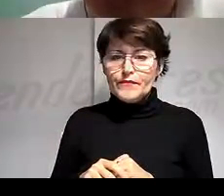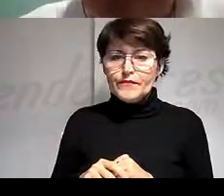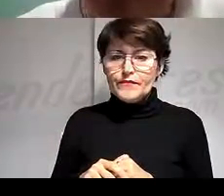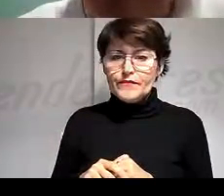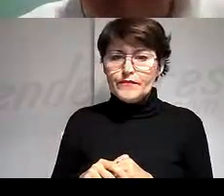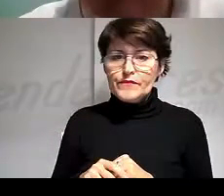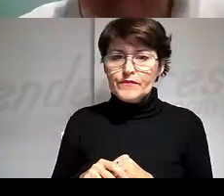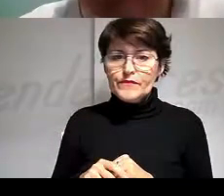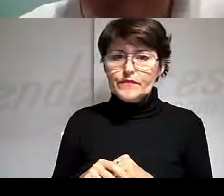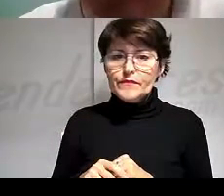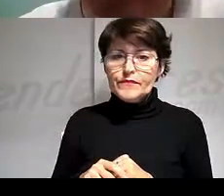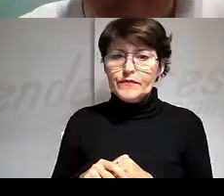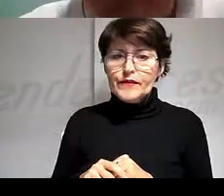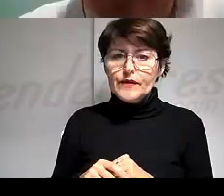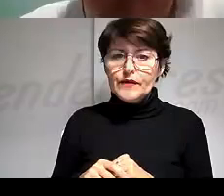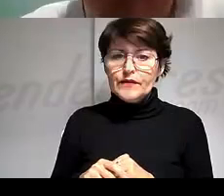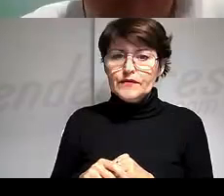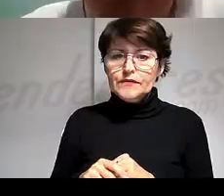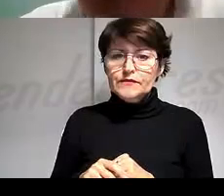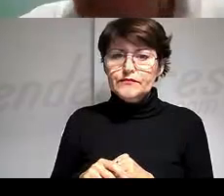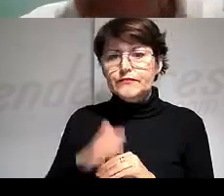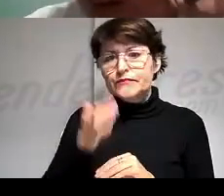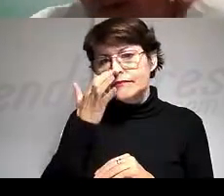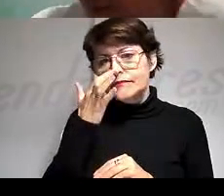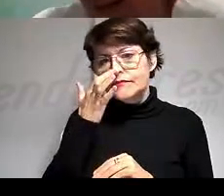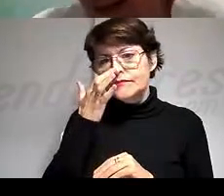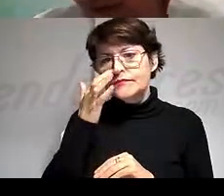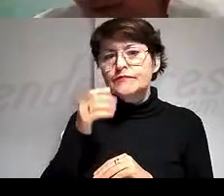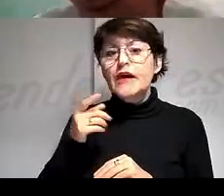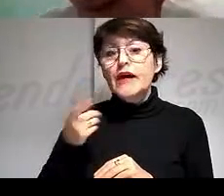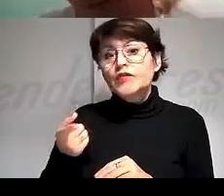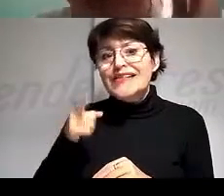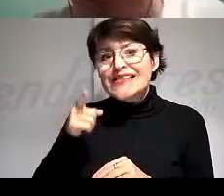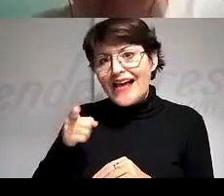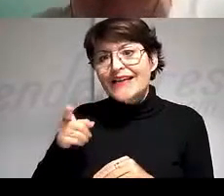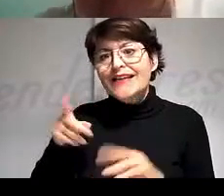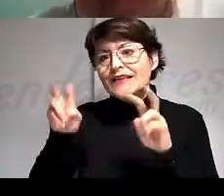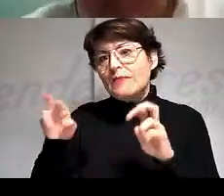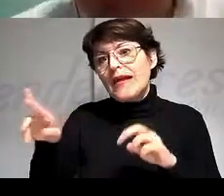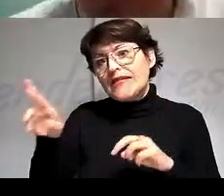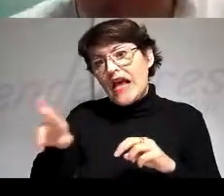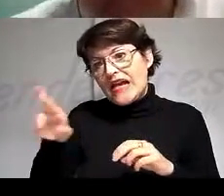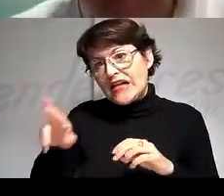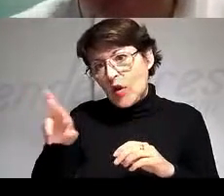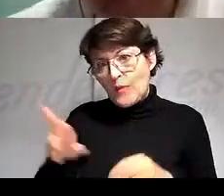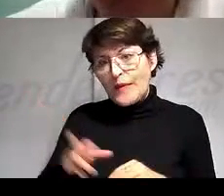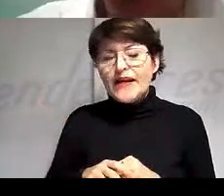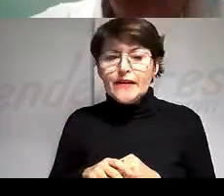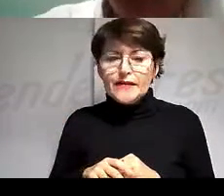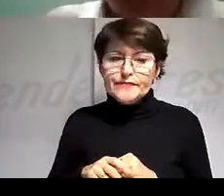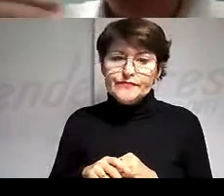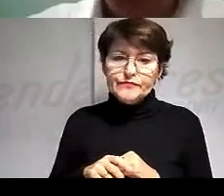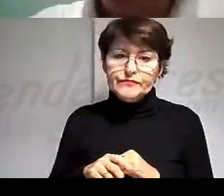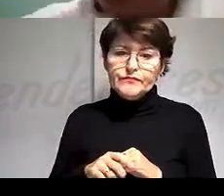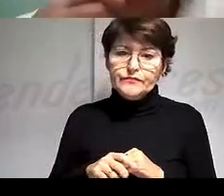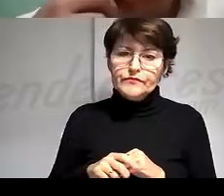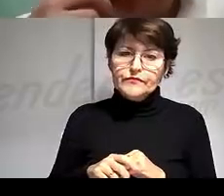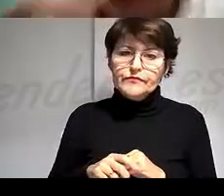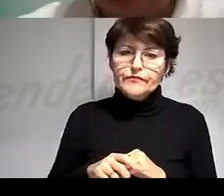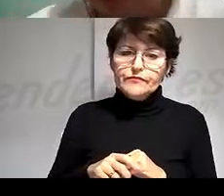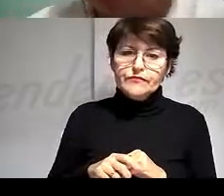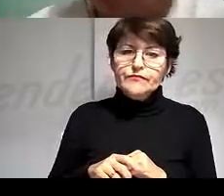En esta fase, la fase después del ejercicio, lo que toca es recuperar las fibras musculares que hemos dañado, las hemos puesto en